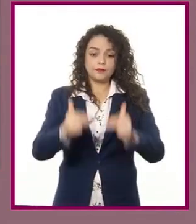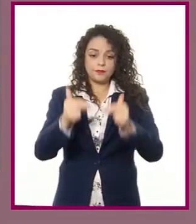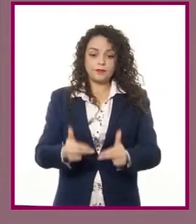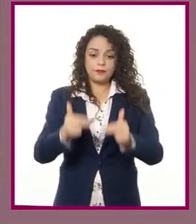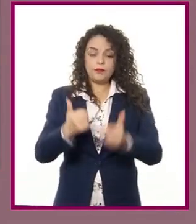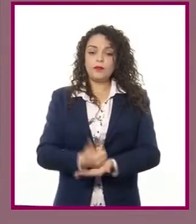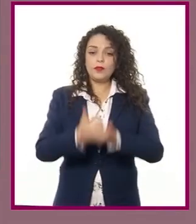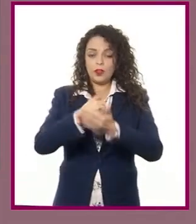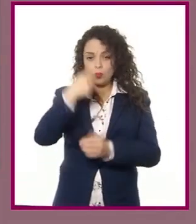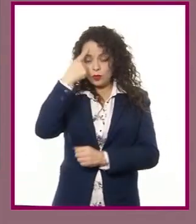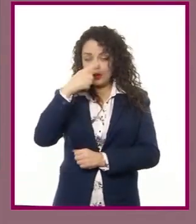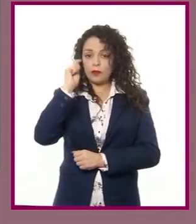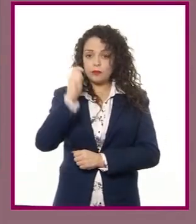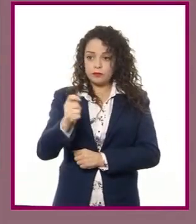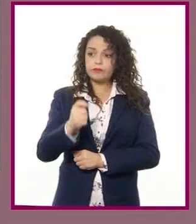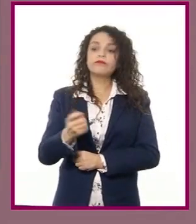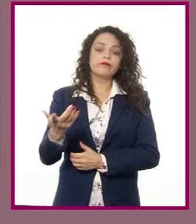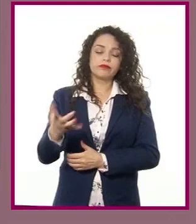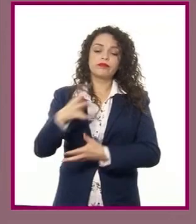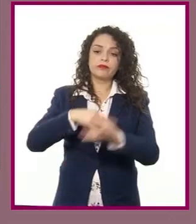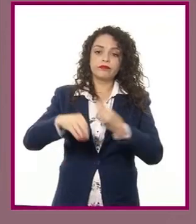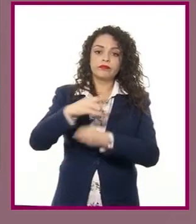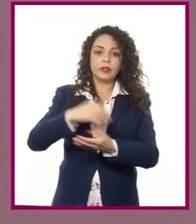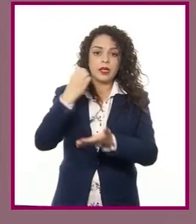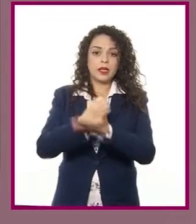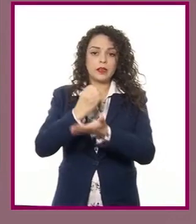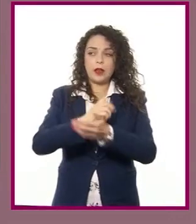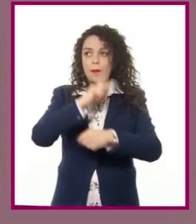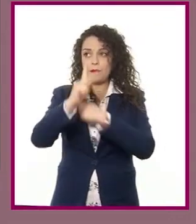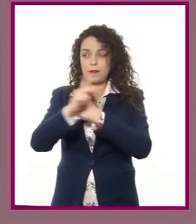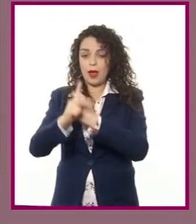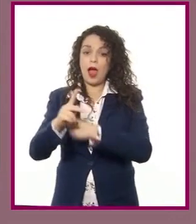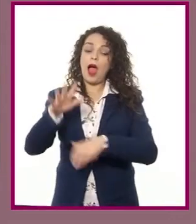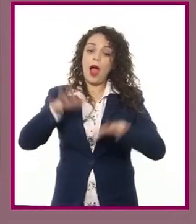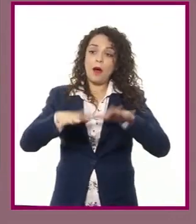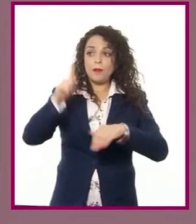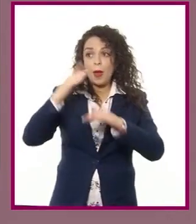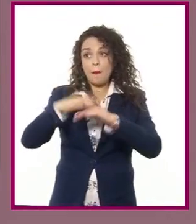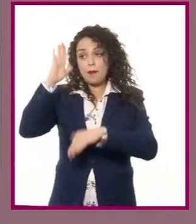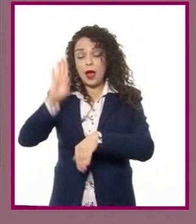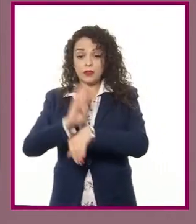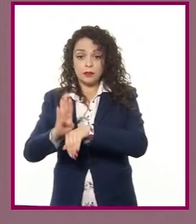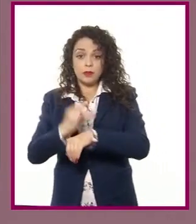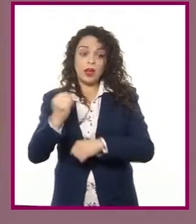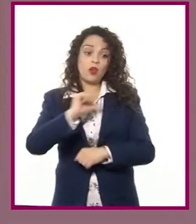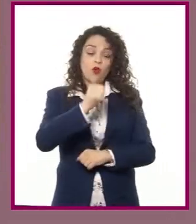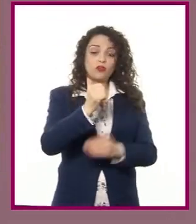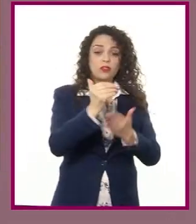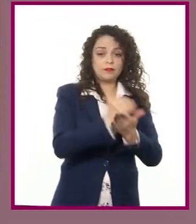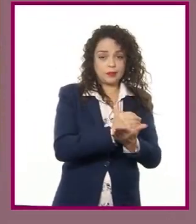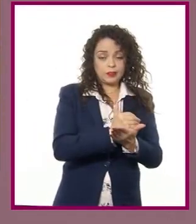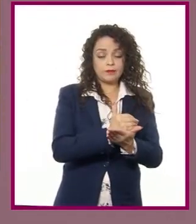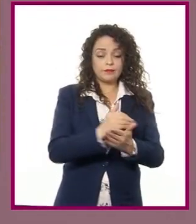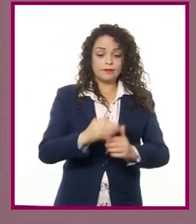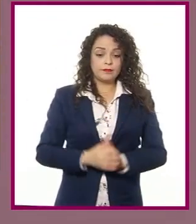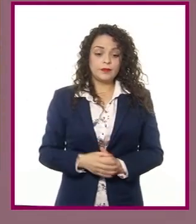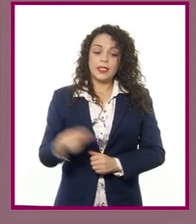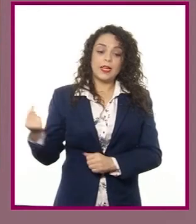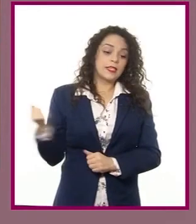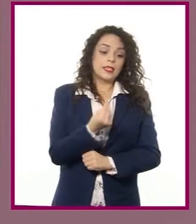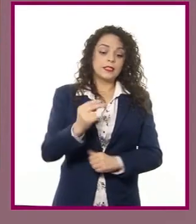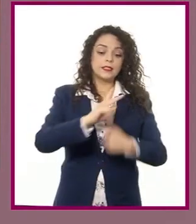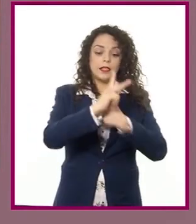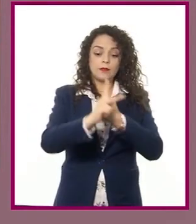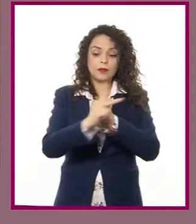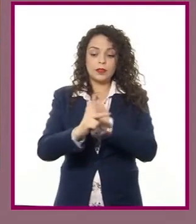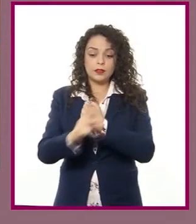países, aunque no en la misma proporción en todos. Algunos obtienen más beneficios que otros. Es necesario que los